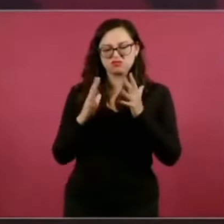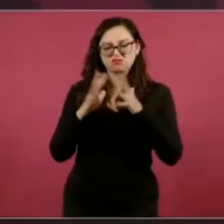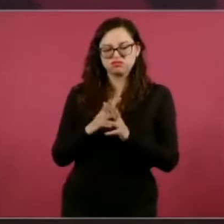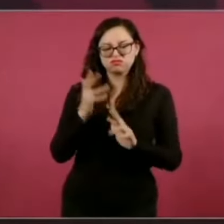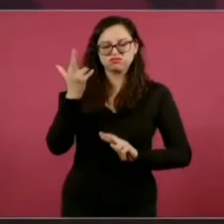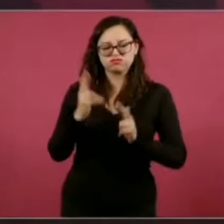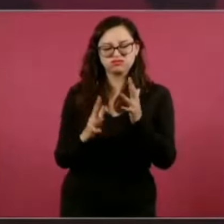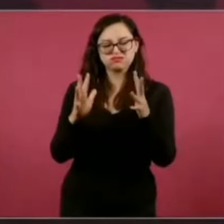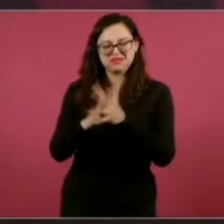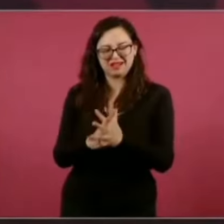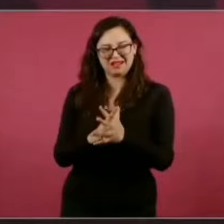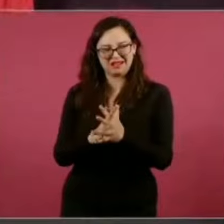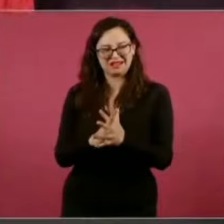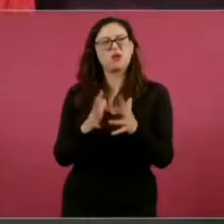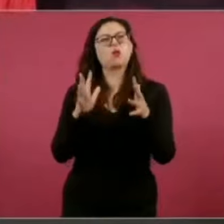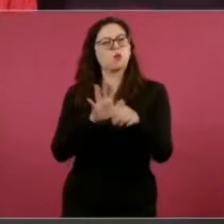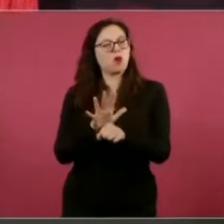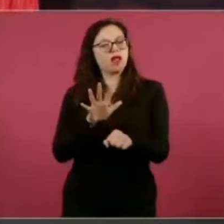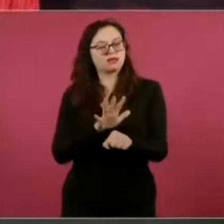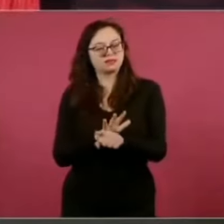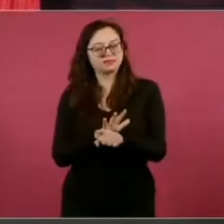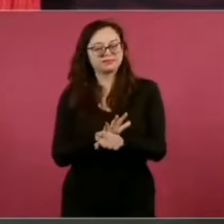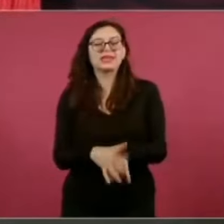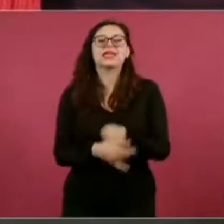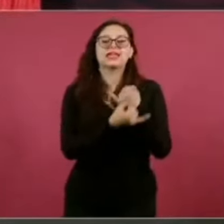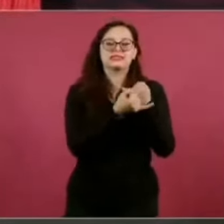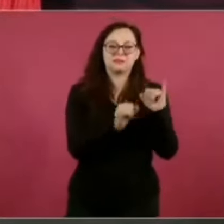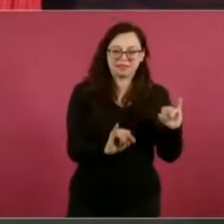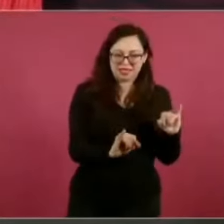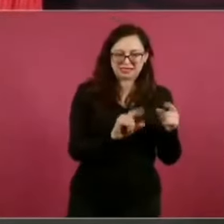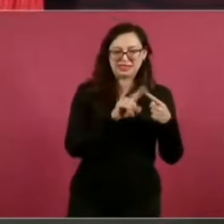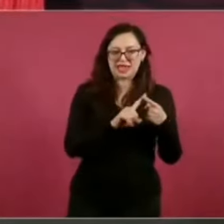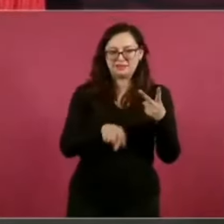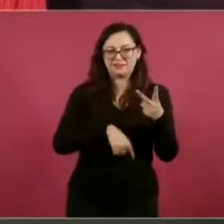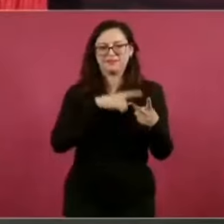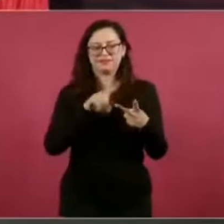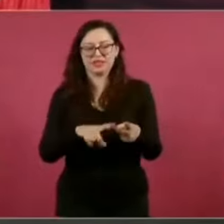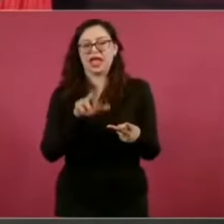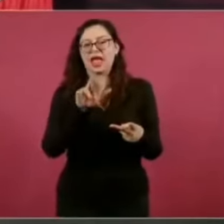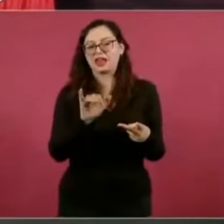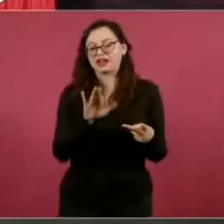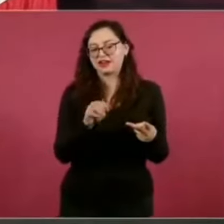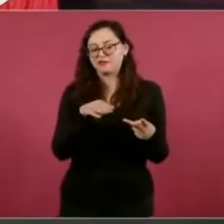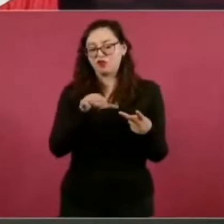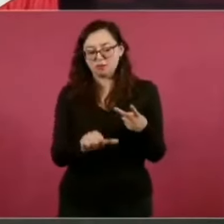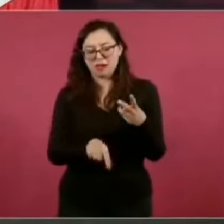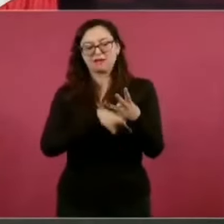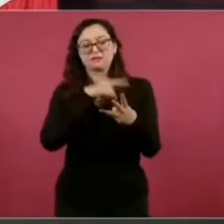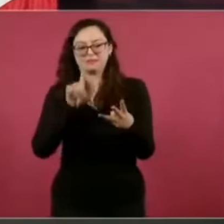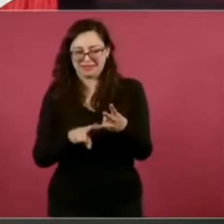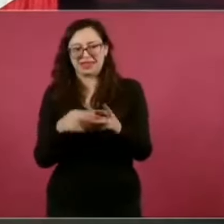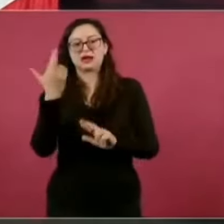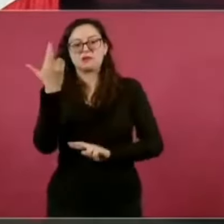La independencia, la reforma, la revolución, no lo querían así